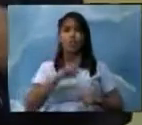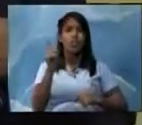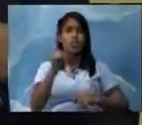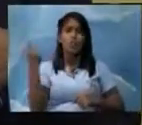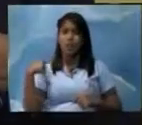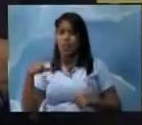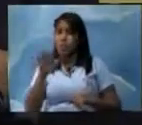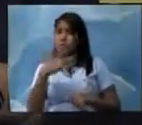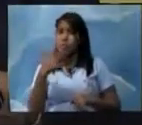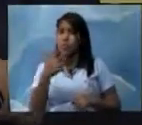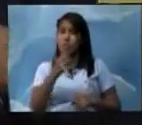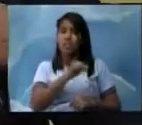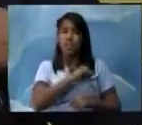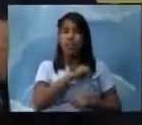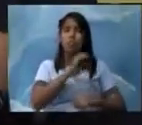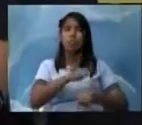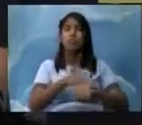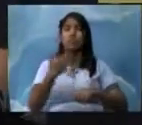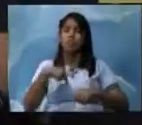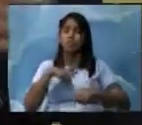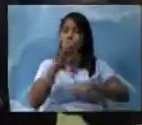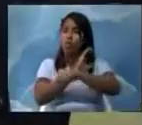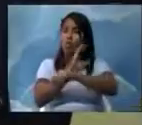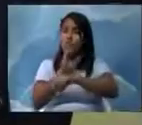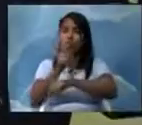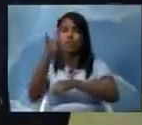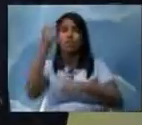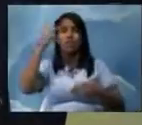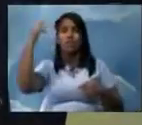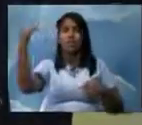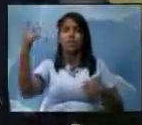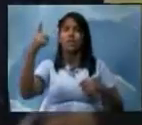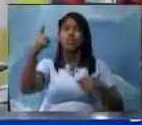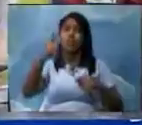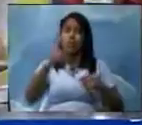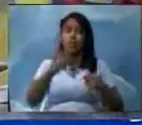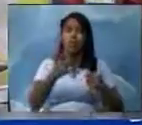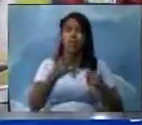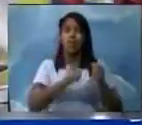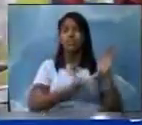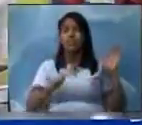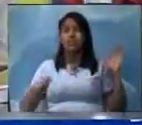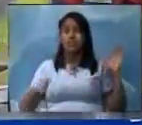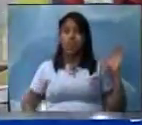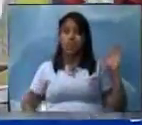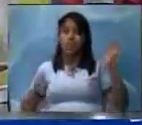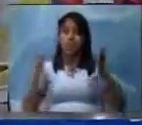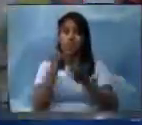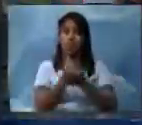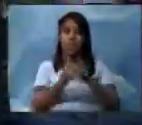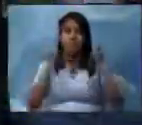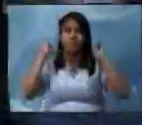miedo porque a nosotros nos cuida el señor Aleluya Bendito sea el